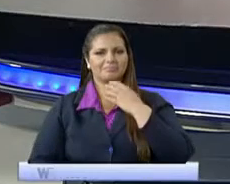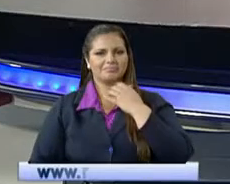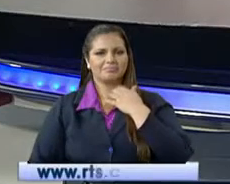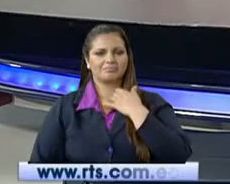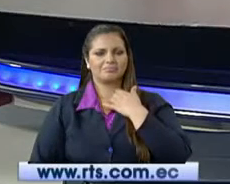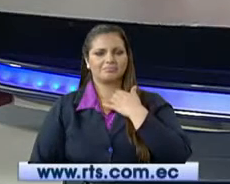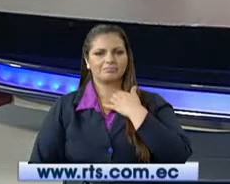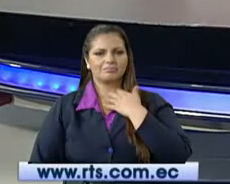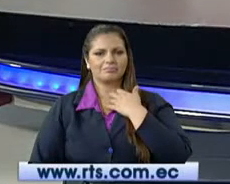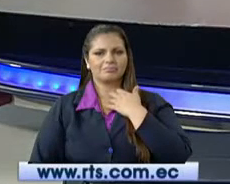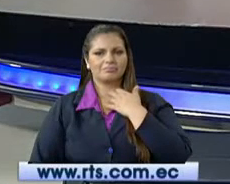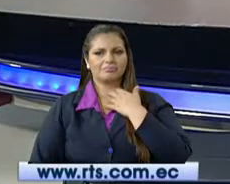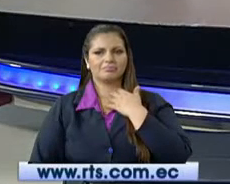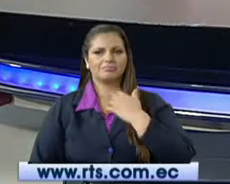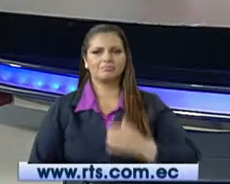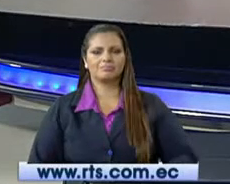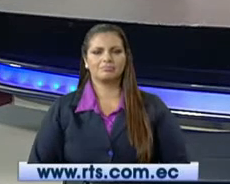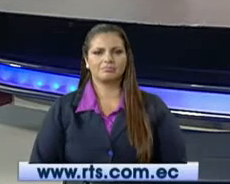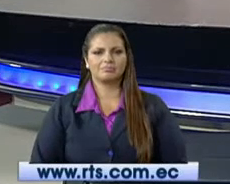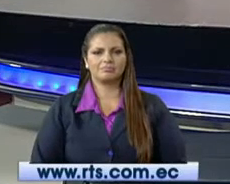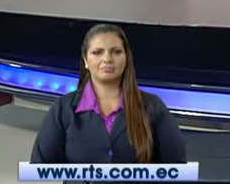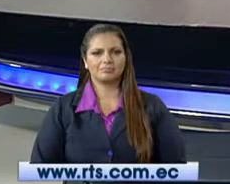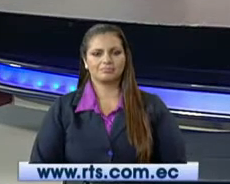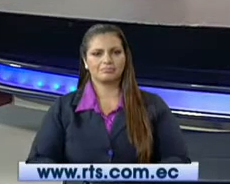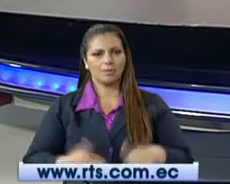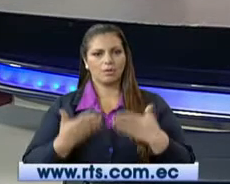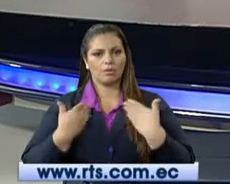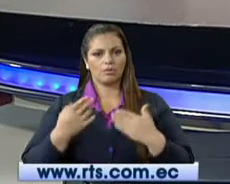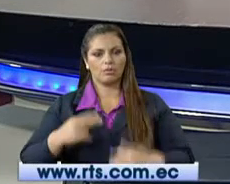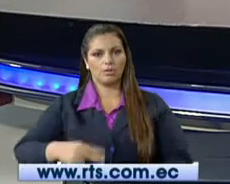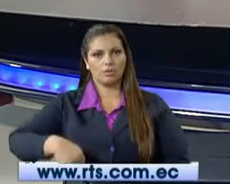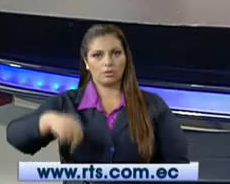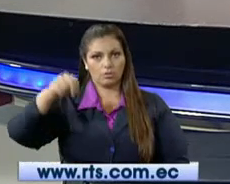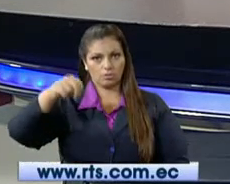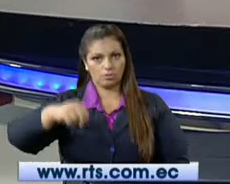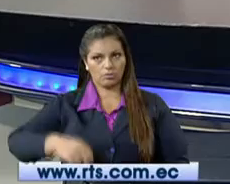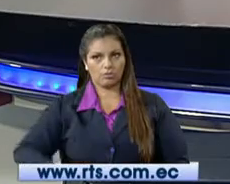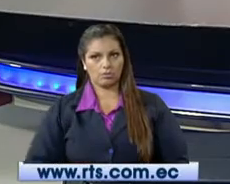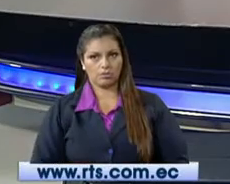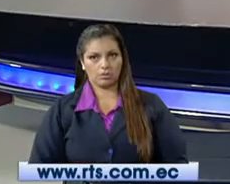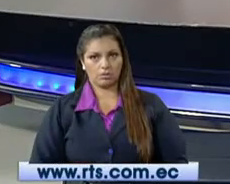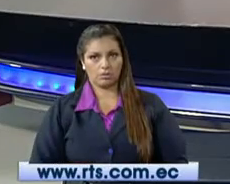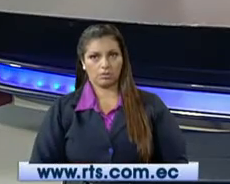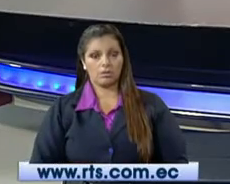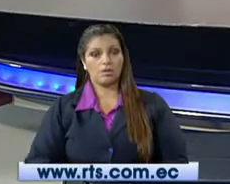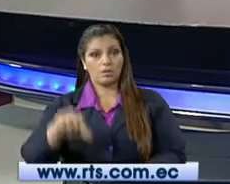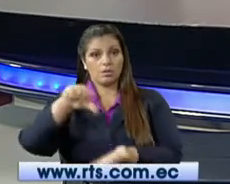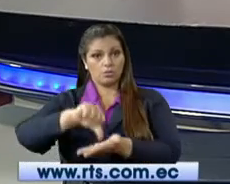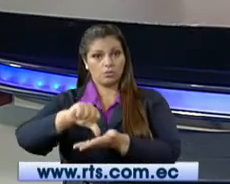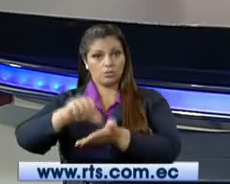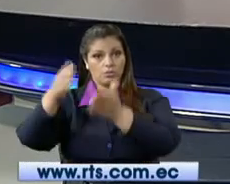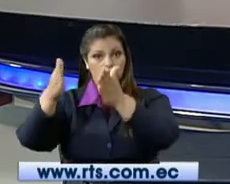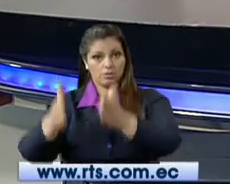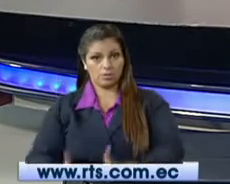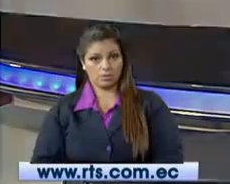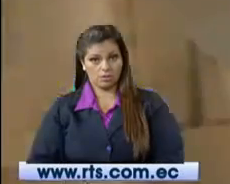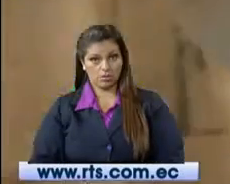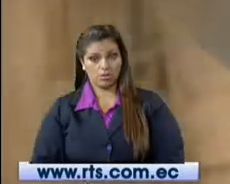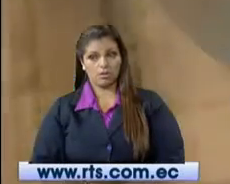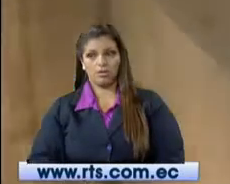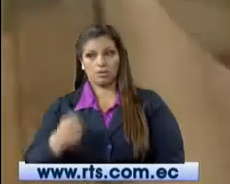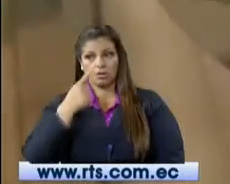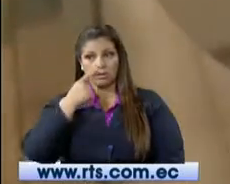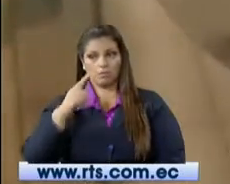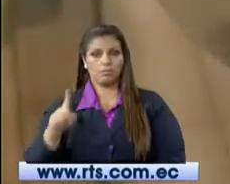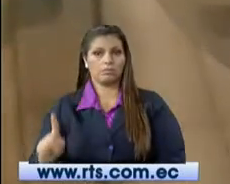con Luciana Salazar. Y ahora les contamos que en el norte de Guayaquil, el asalto a un ciudadano fue captado por una cámara de seguridad